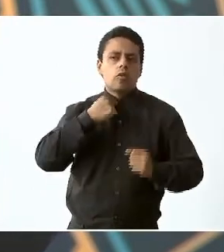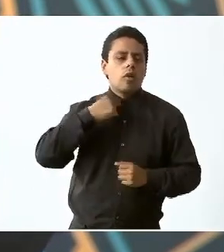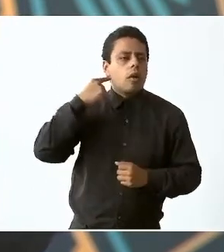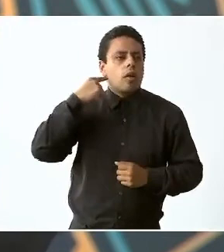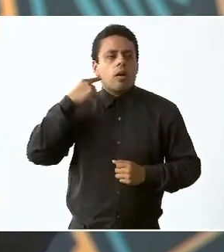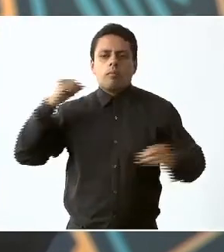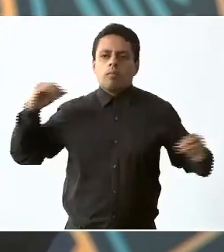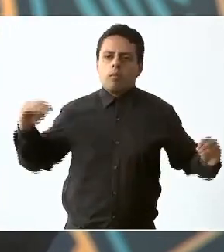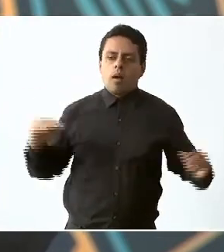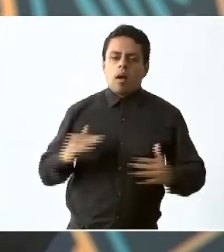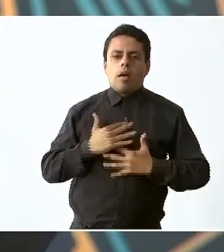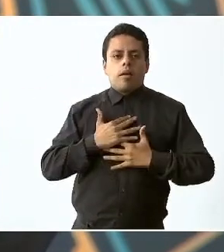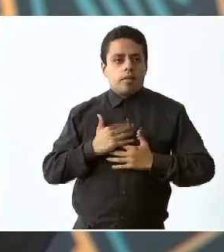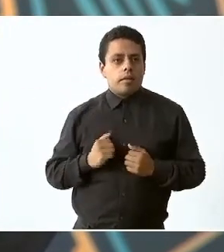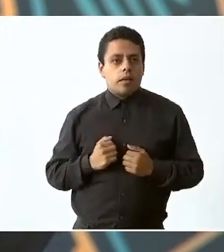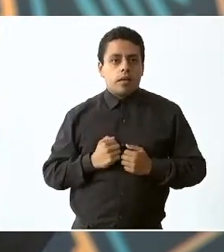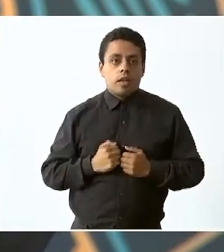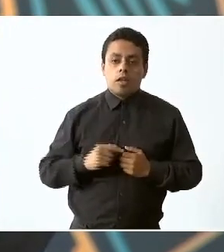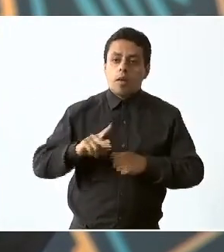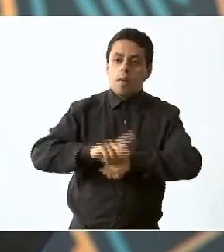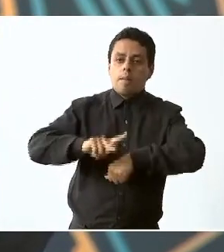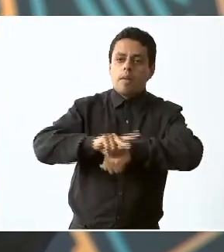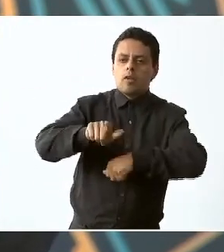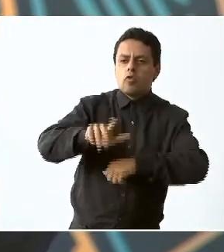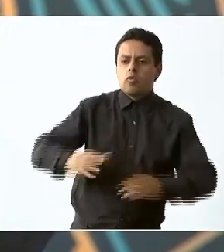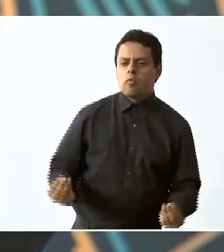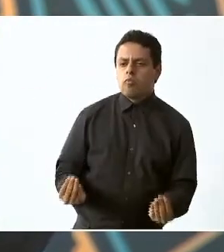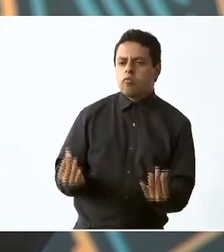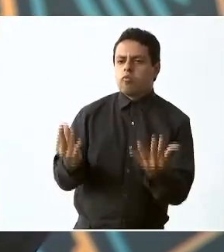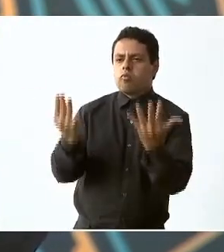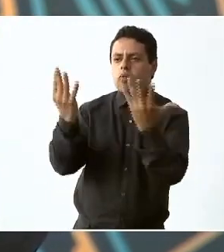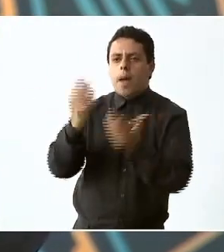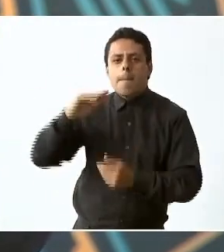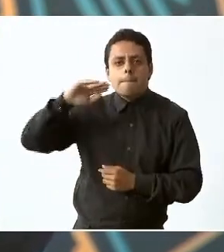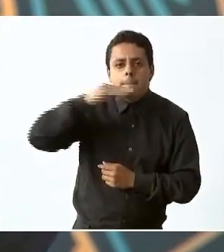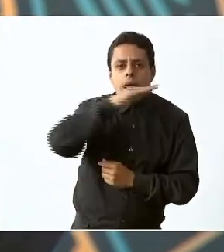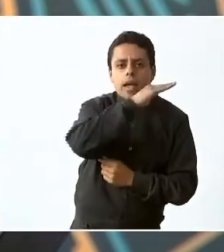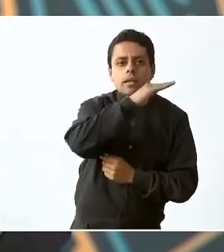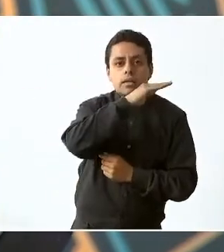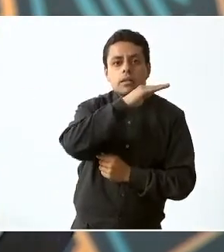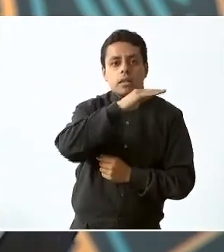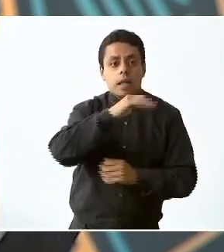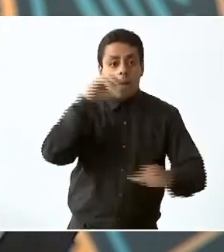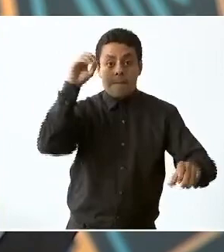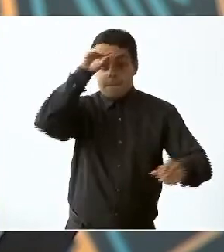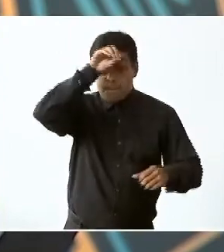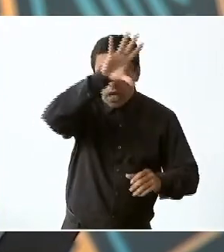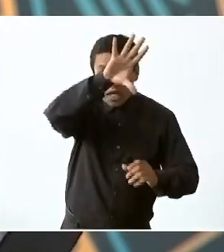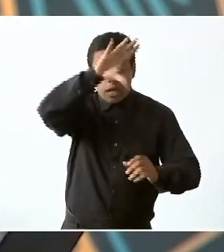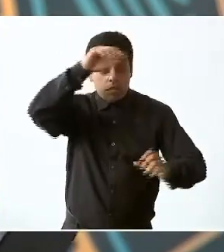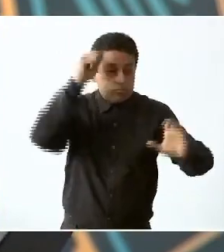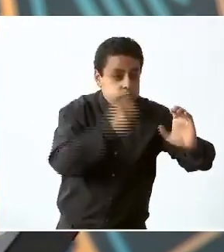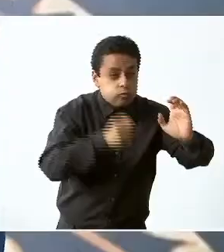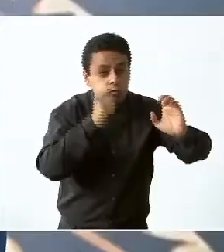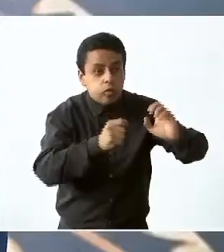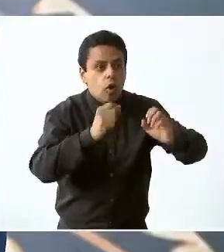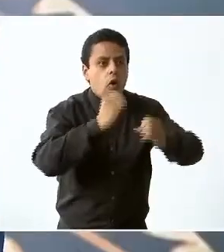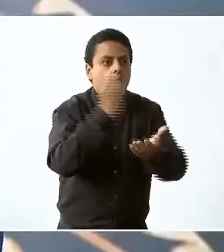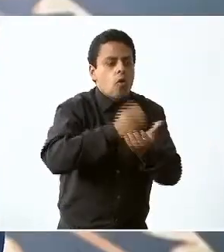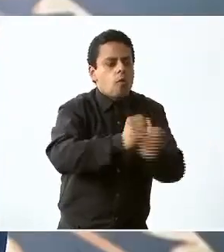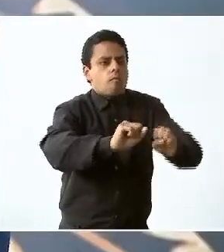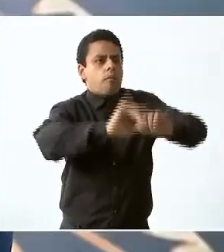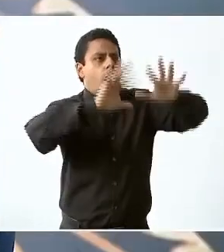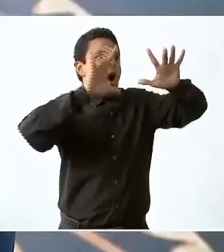Patria, tu superficie es el maíz, tus minas el palacio del rey de oros. Y tu cielo,